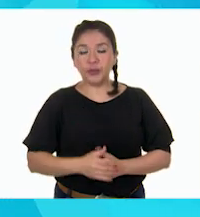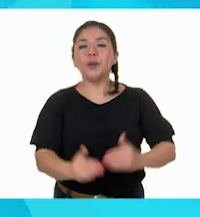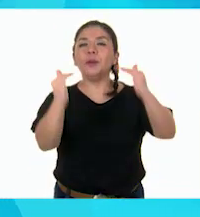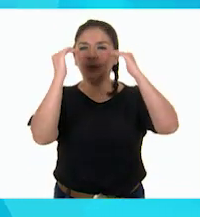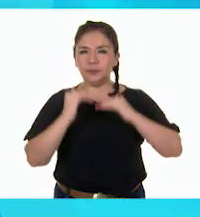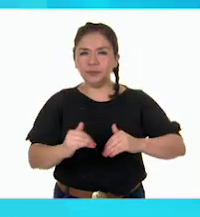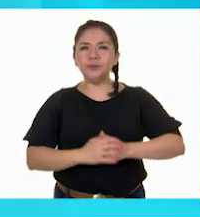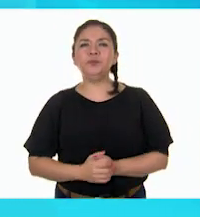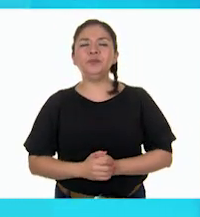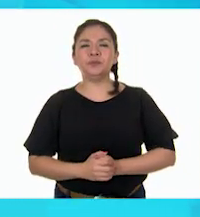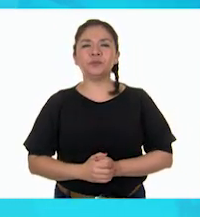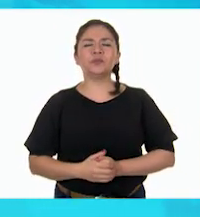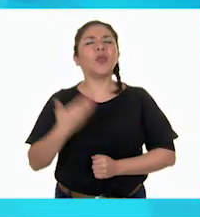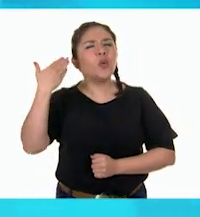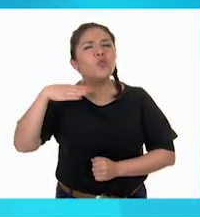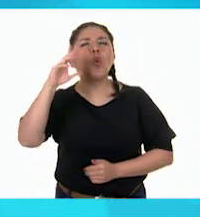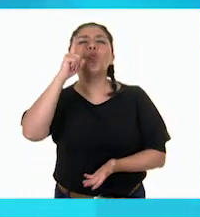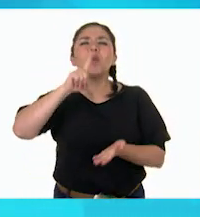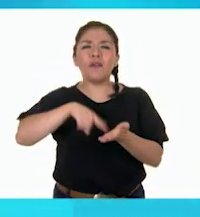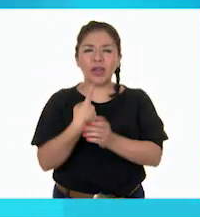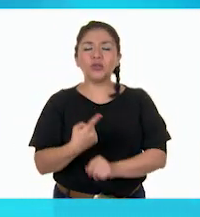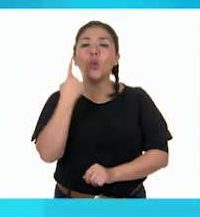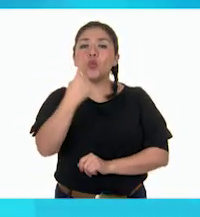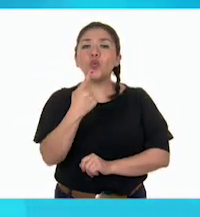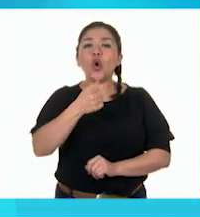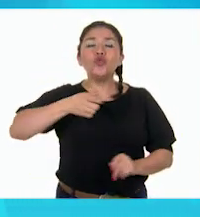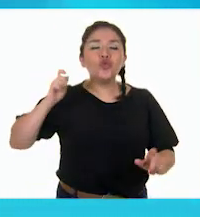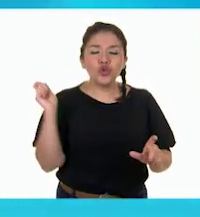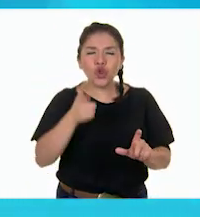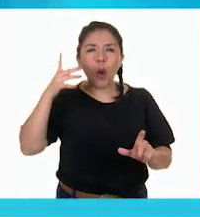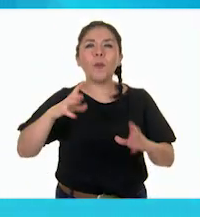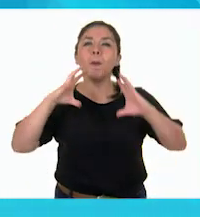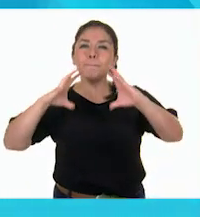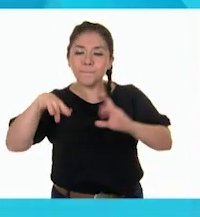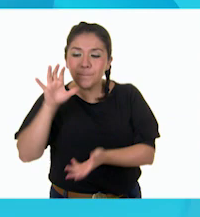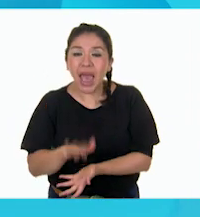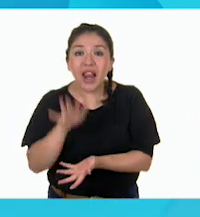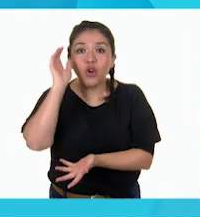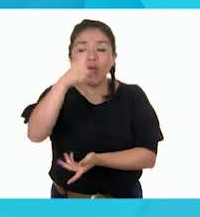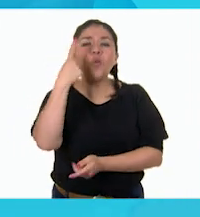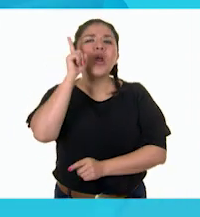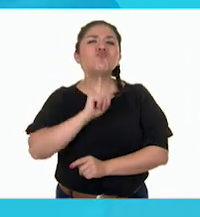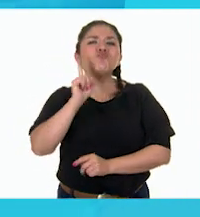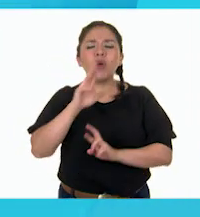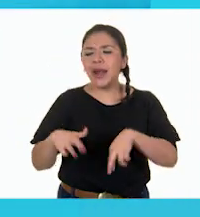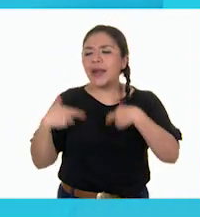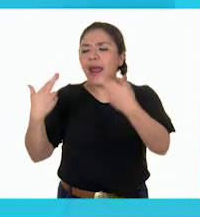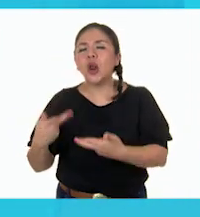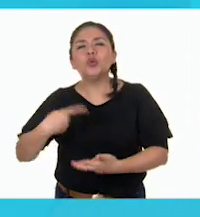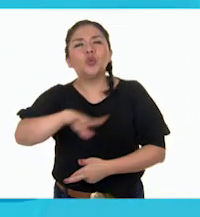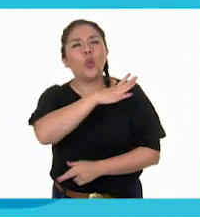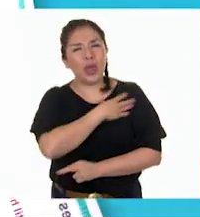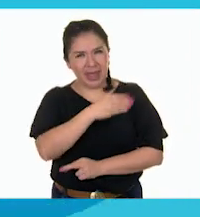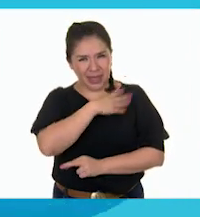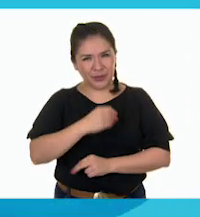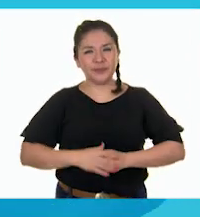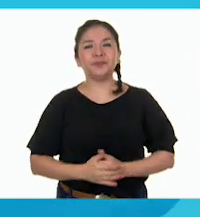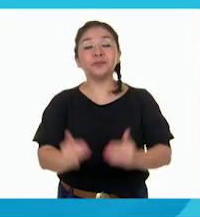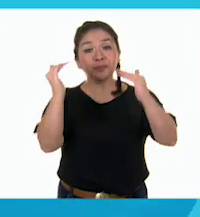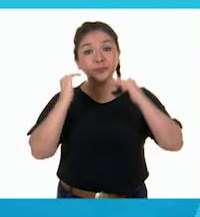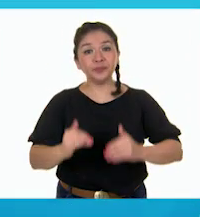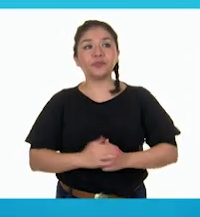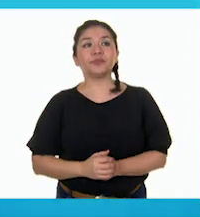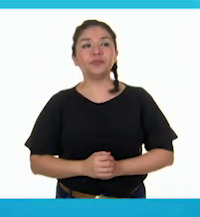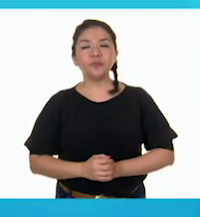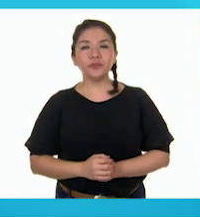pelota. Había una vez un trompo y una pelota que una señora que había regalado a su hijo.